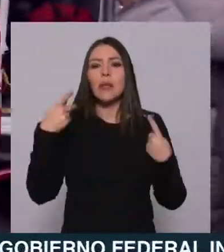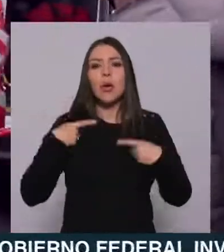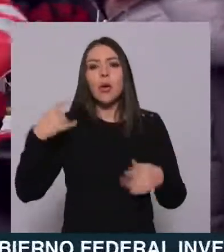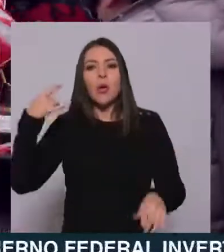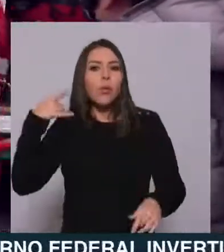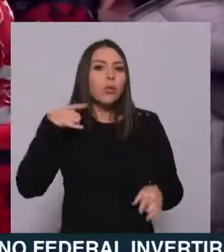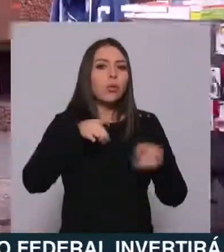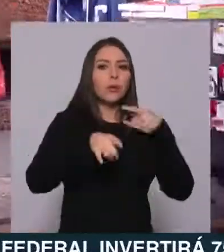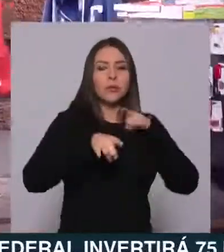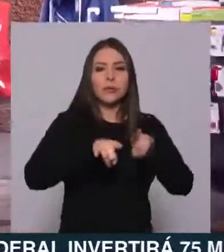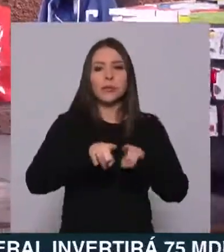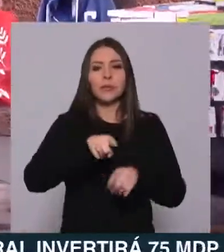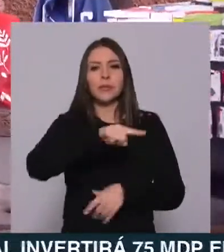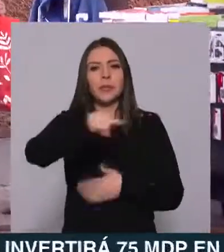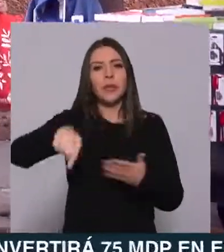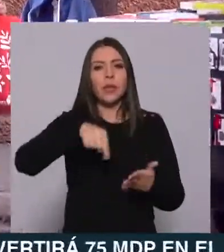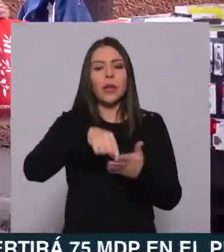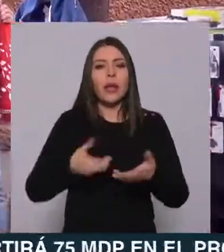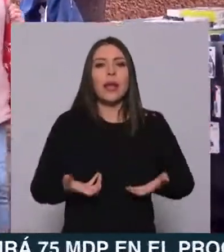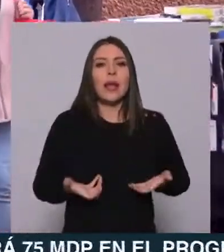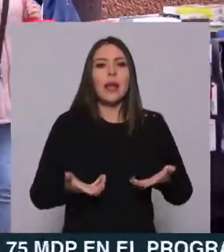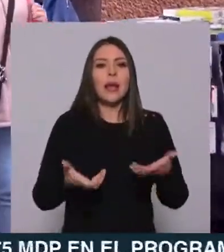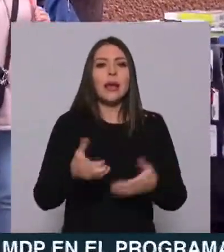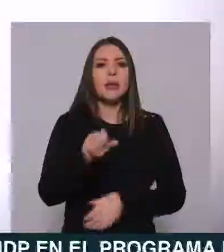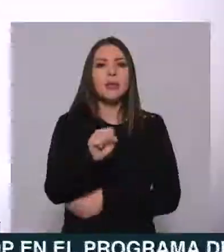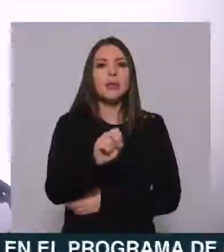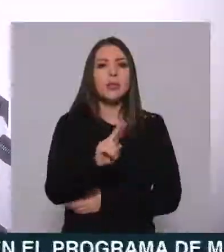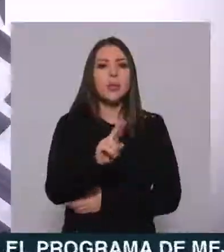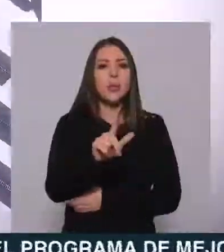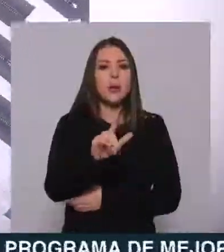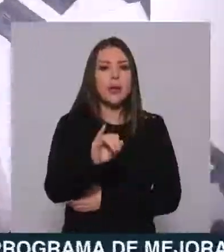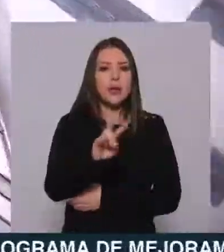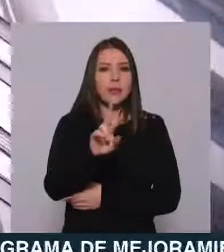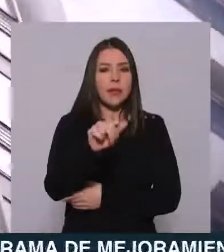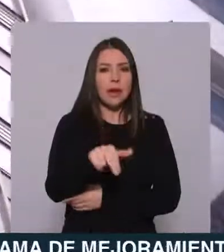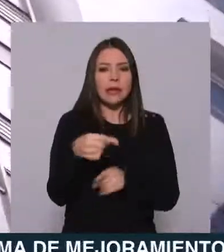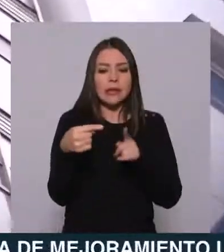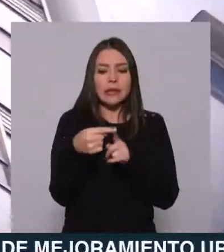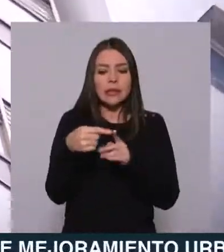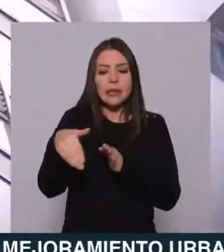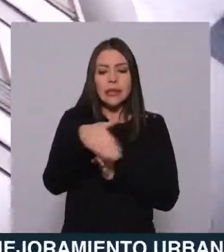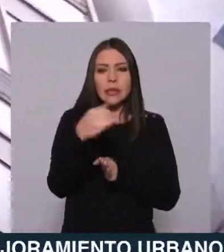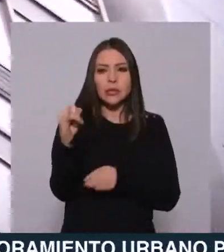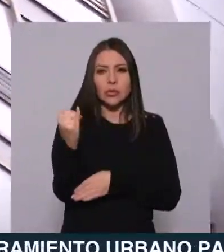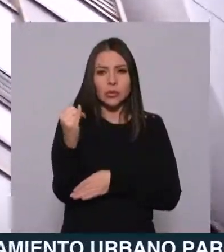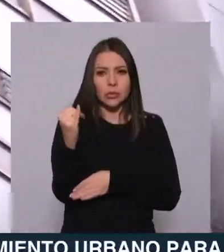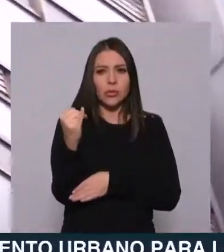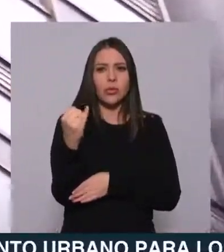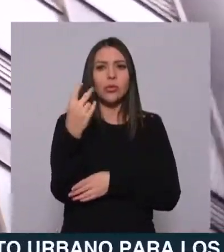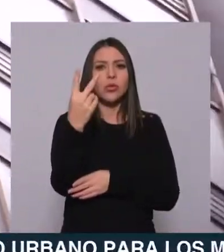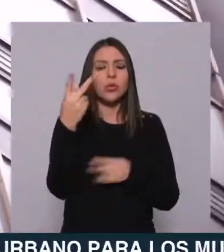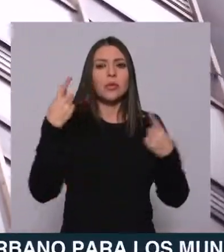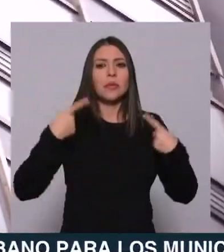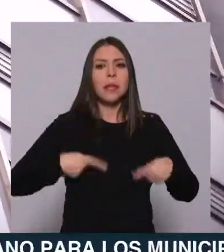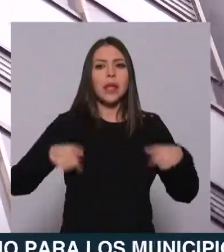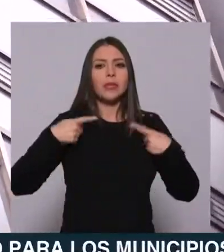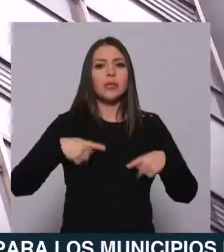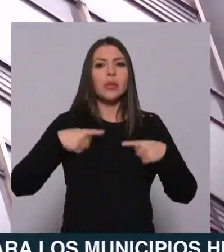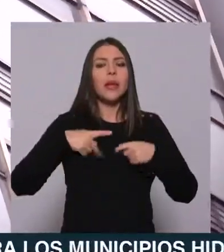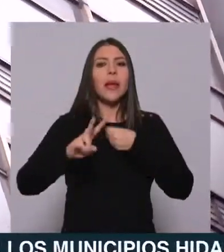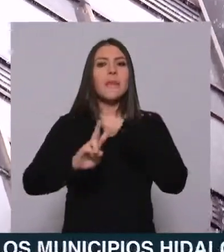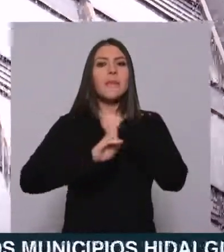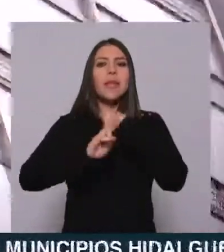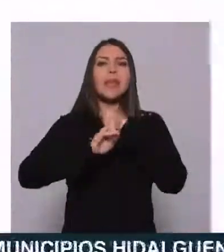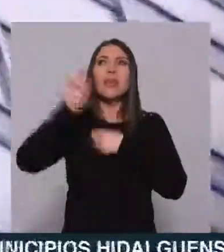Justo en la calle de Sullivan, casi esquina con Insurgentes, 2 personas que lavaban los vidrios en el 9º piso se quedaron enredados